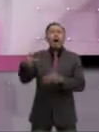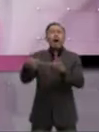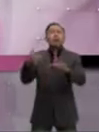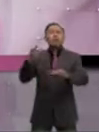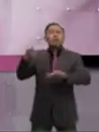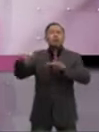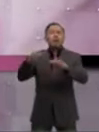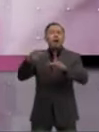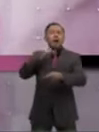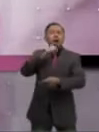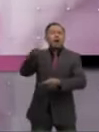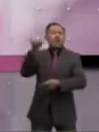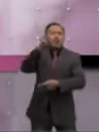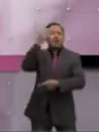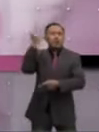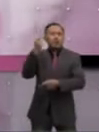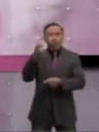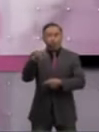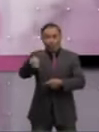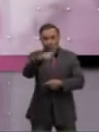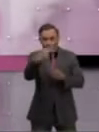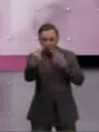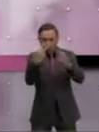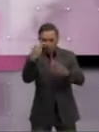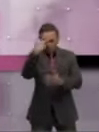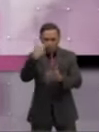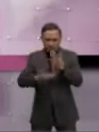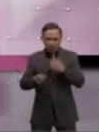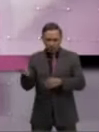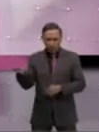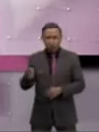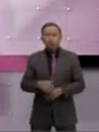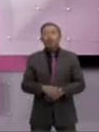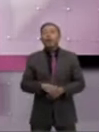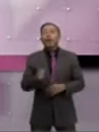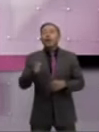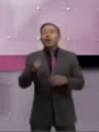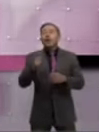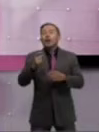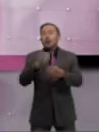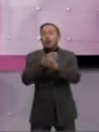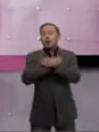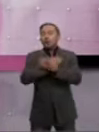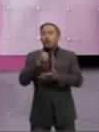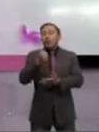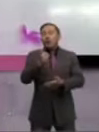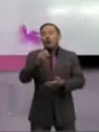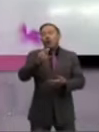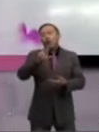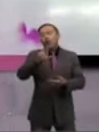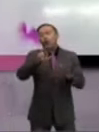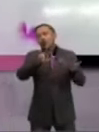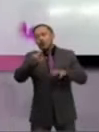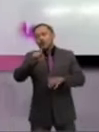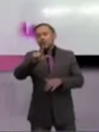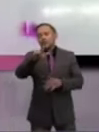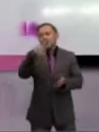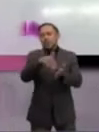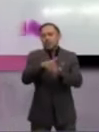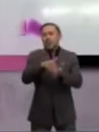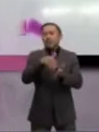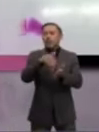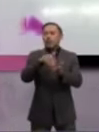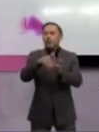parece una falta de respeto para los que nos están viendo. El presupuesto educativo es de 827 mil millones de pesos. De